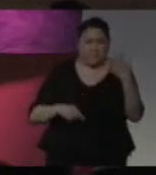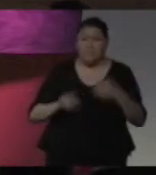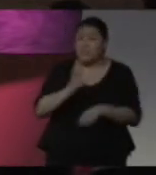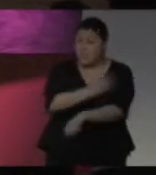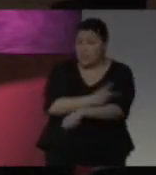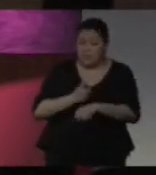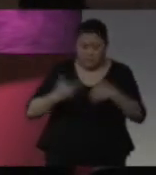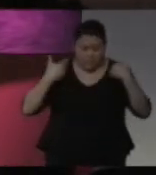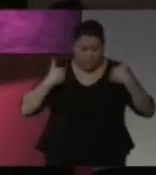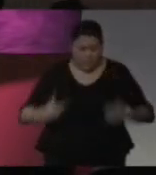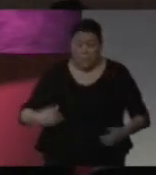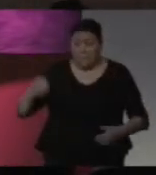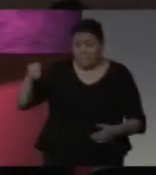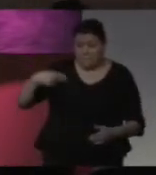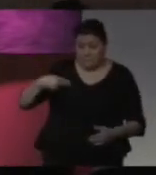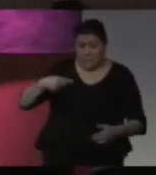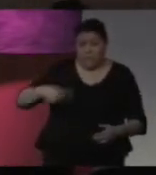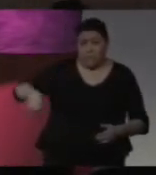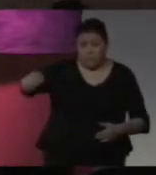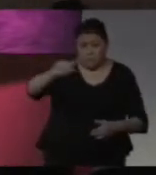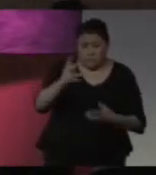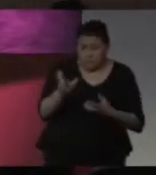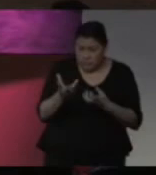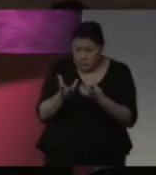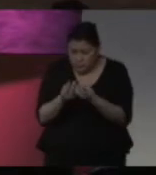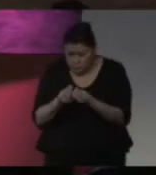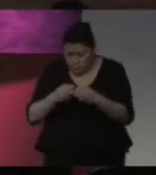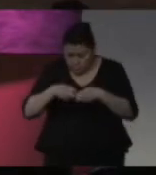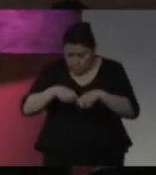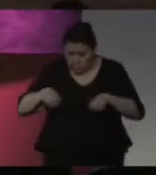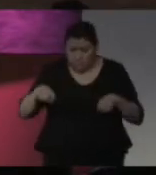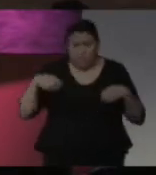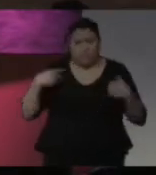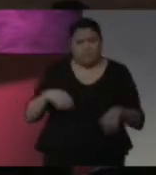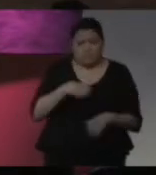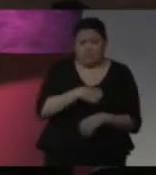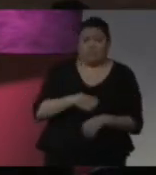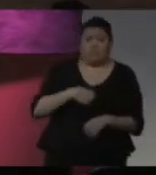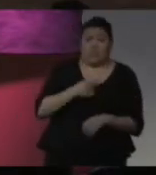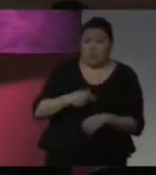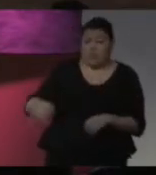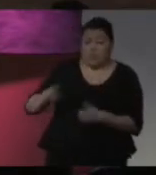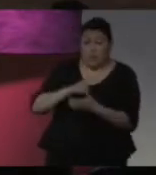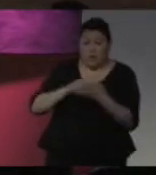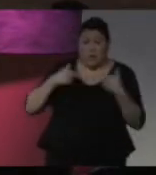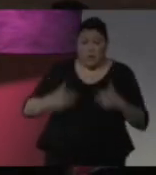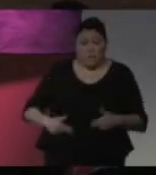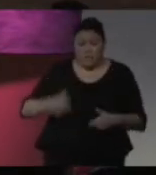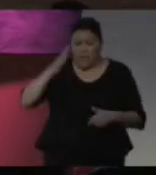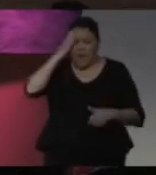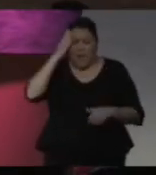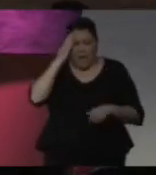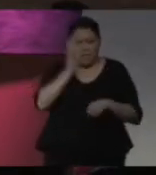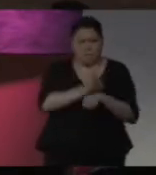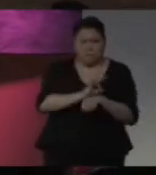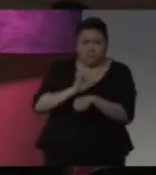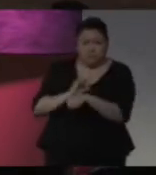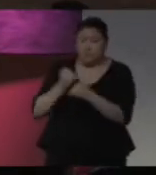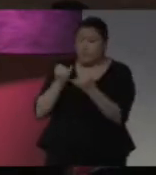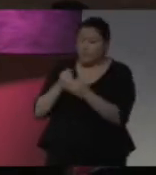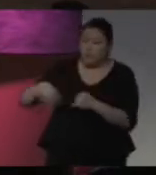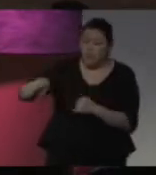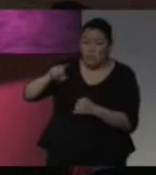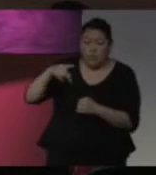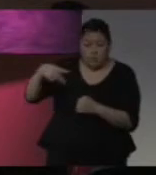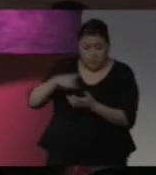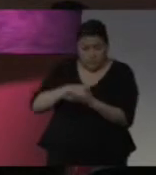mí participar al lado de distinguidas defensoras de los derechos humanos y de los derechos indígenas